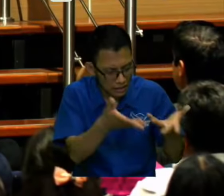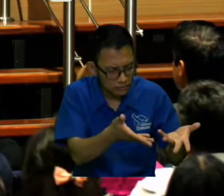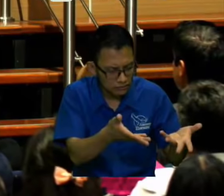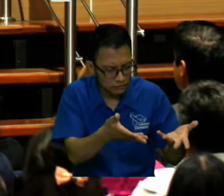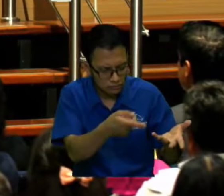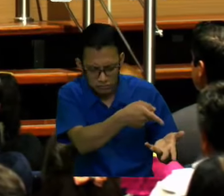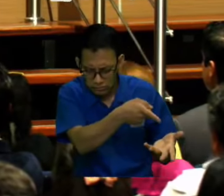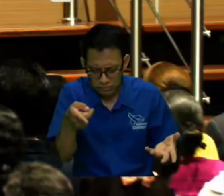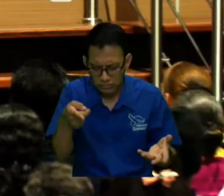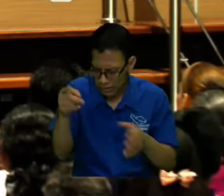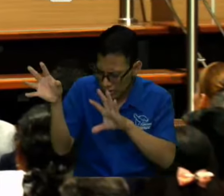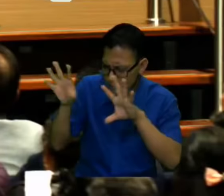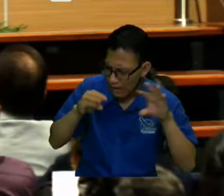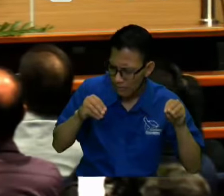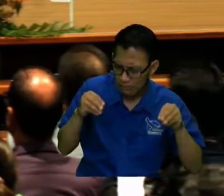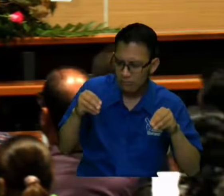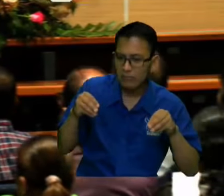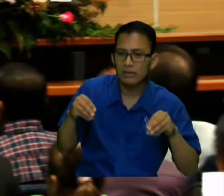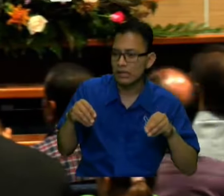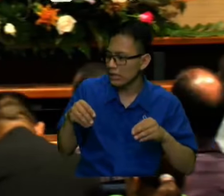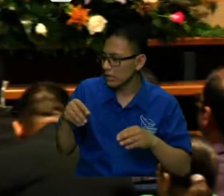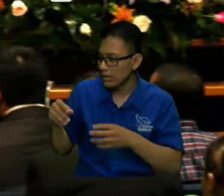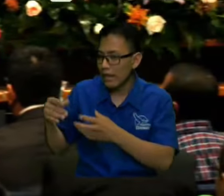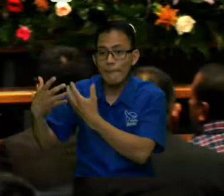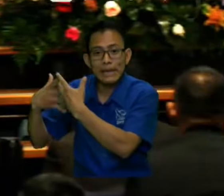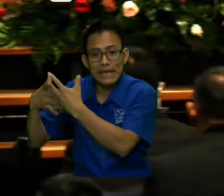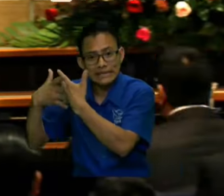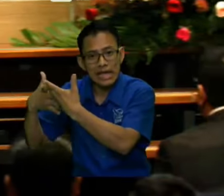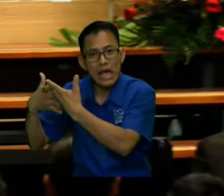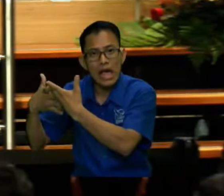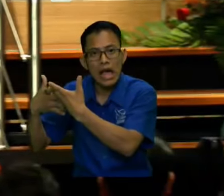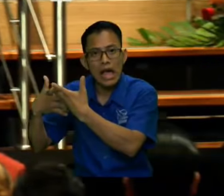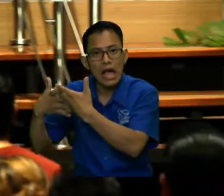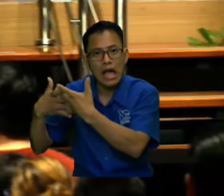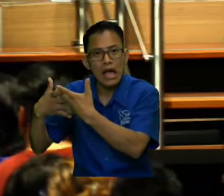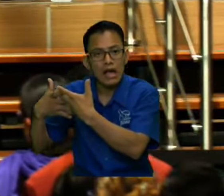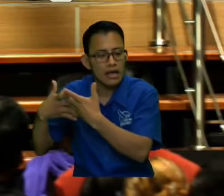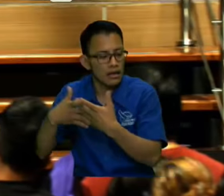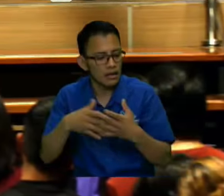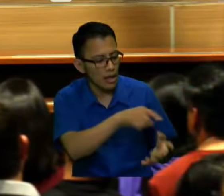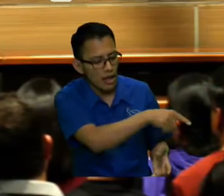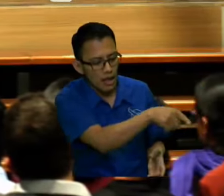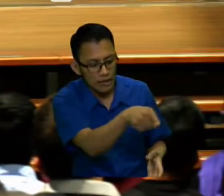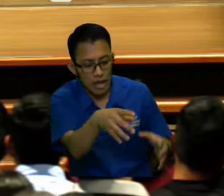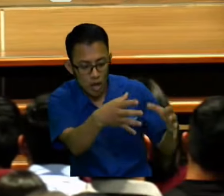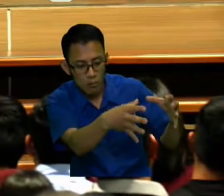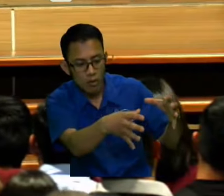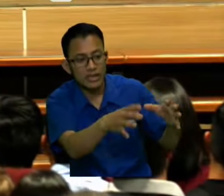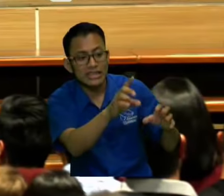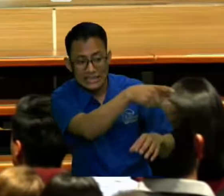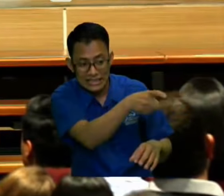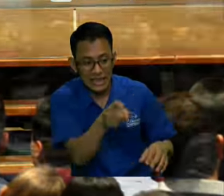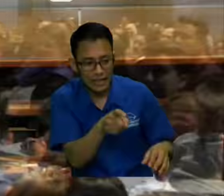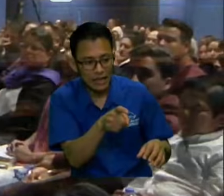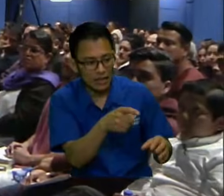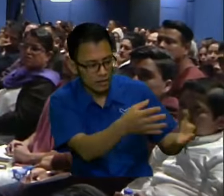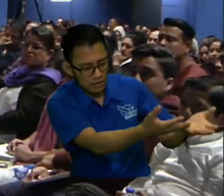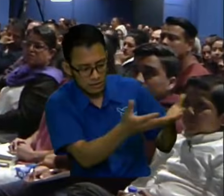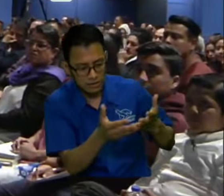estamos de acuerdo. Entonces viene la compañía farmacéutica y agarra, y a 50 le dan